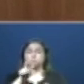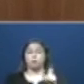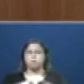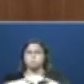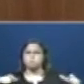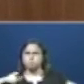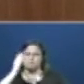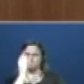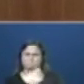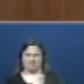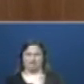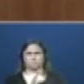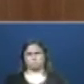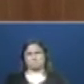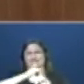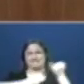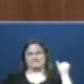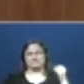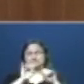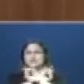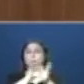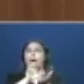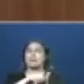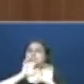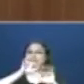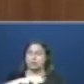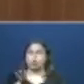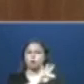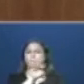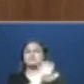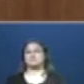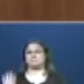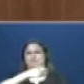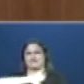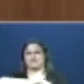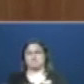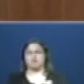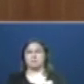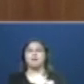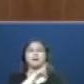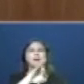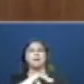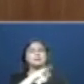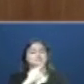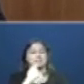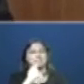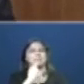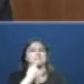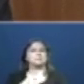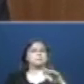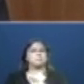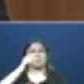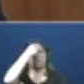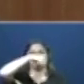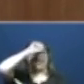años desde luego en y león pero también en el conjunto de España hasta el punto de que según el avance del padrón de